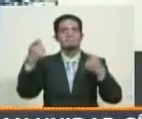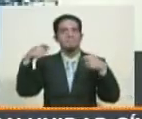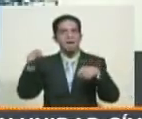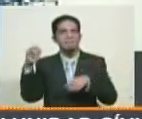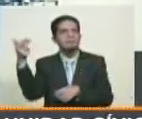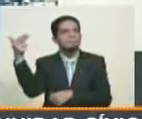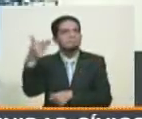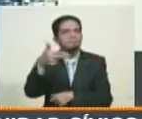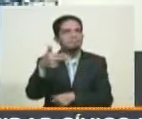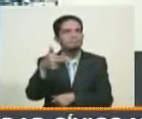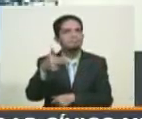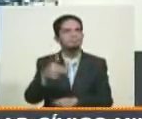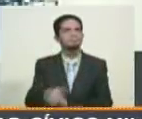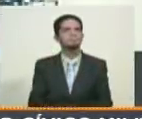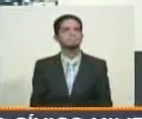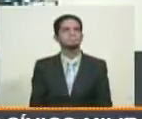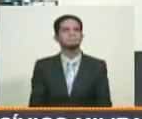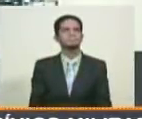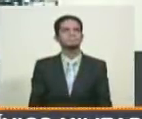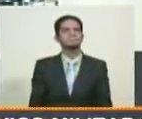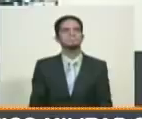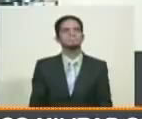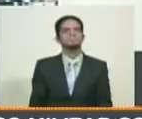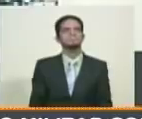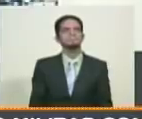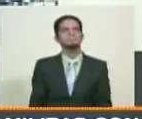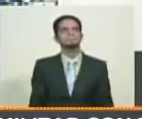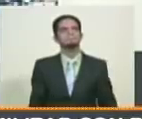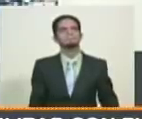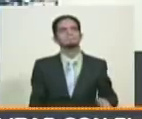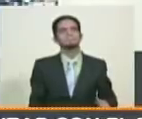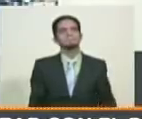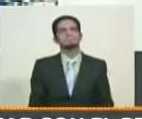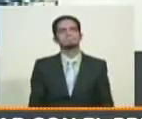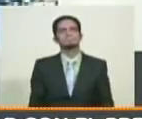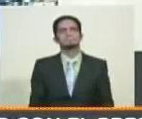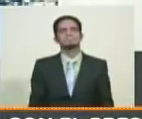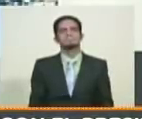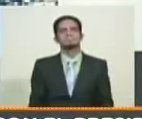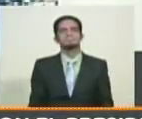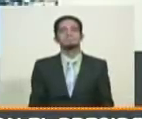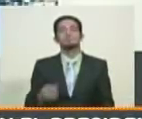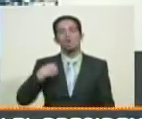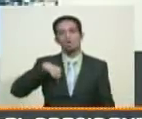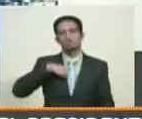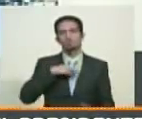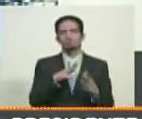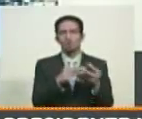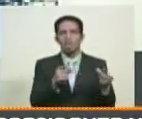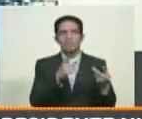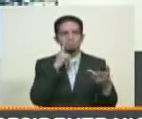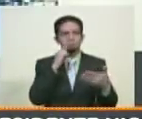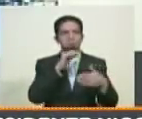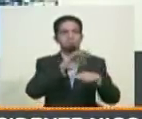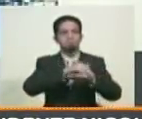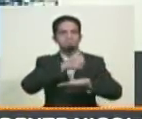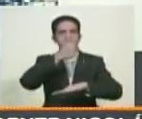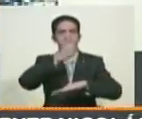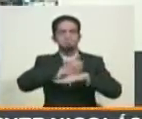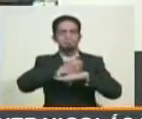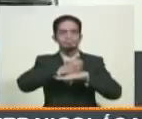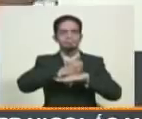magnicidio, repito, con visos también de masacre, en tanto estábamos allí todos los jefes de poderes públicos y alto mando